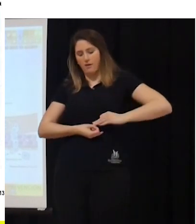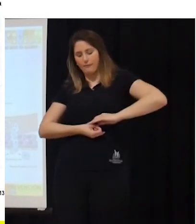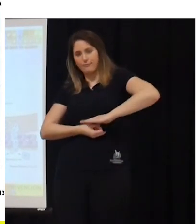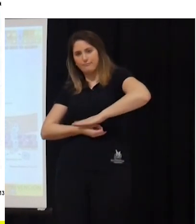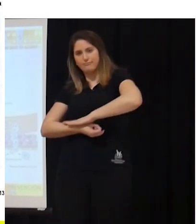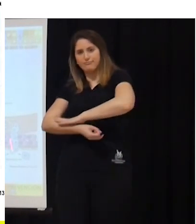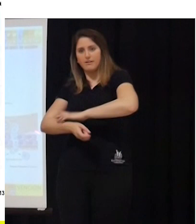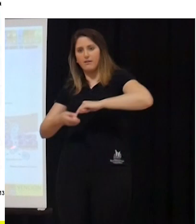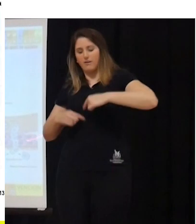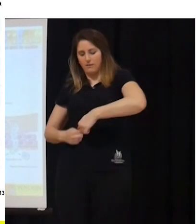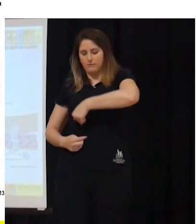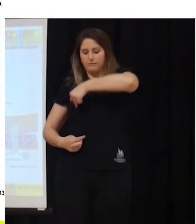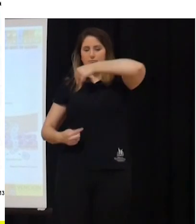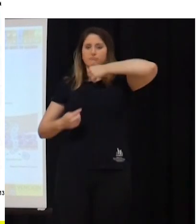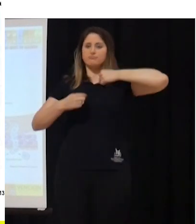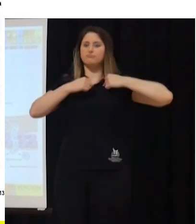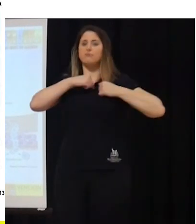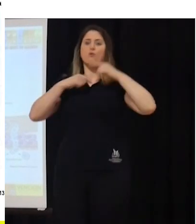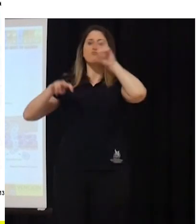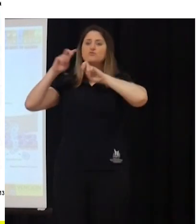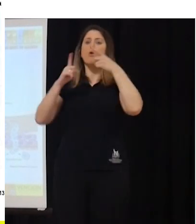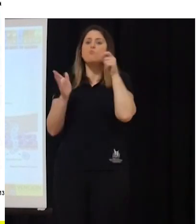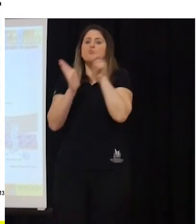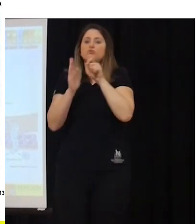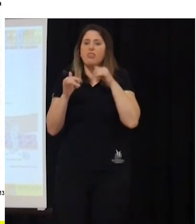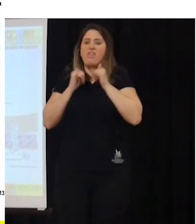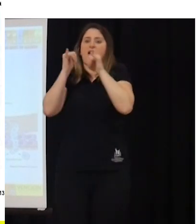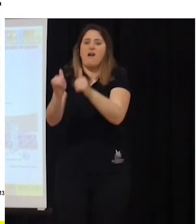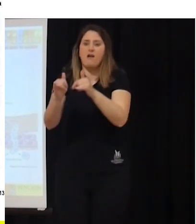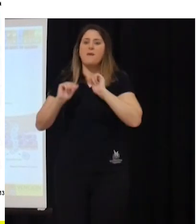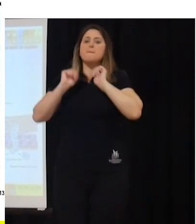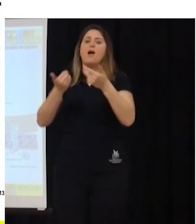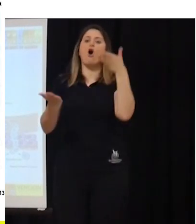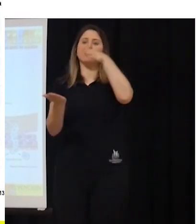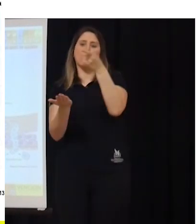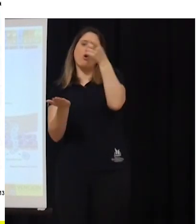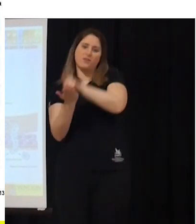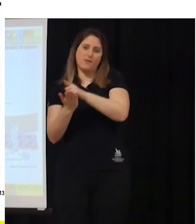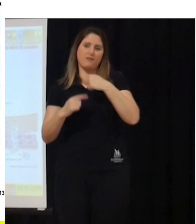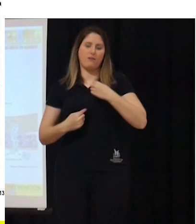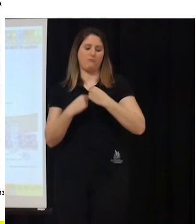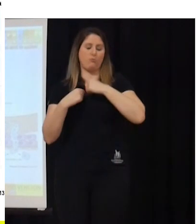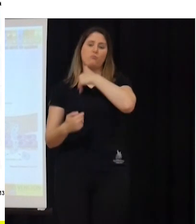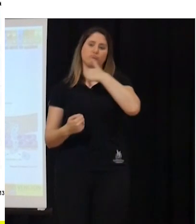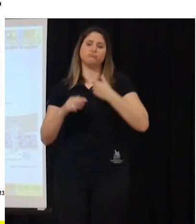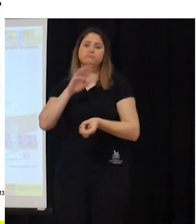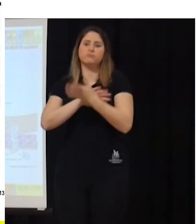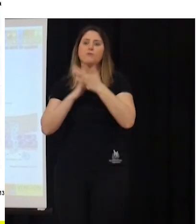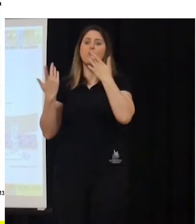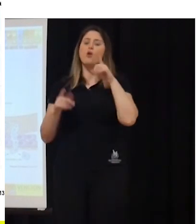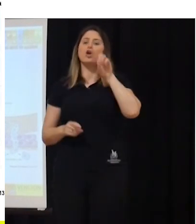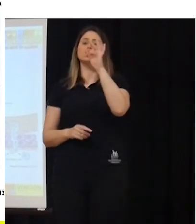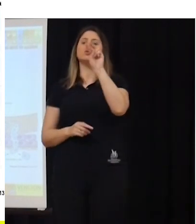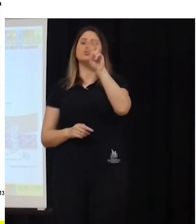el organismo, busca un punto de llegada y ahí realiza una cita. Eso no ocurre con otros tumores, con